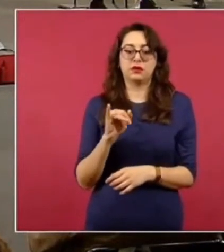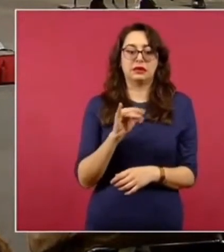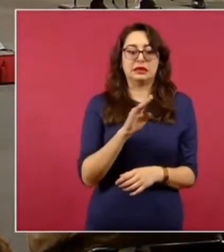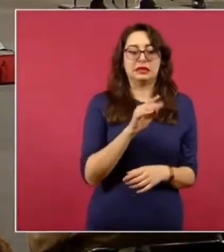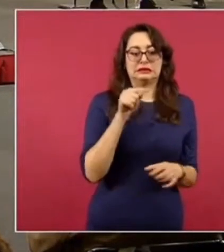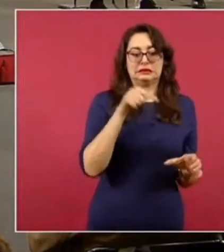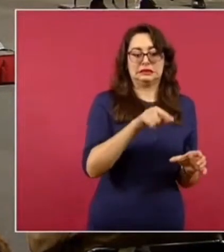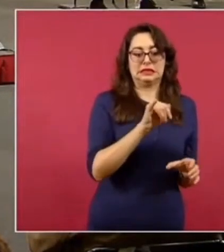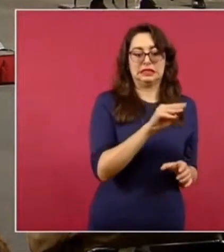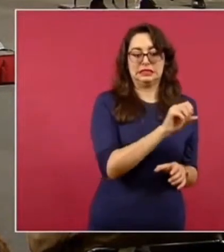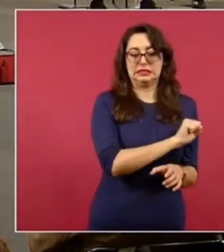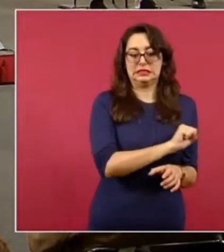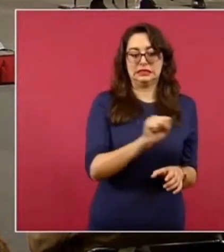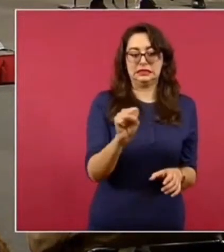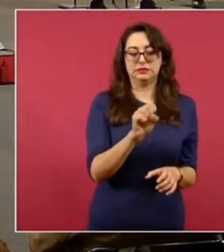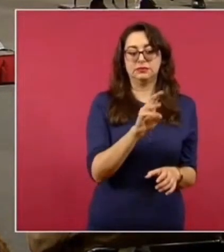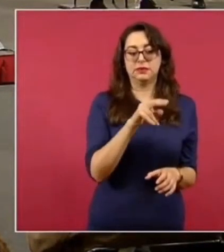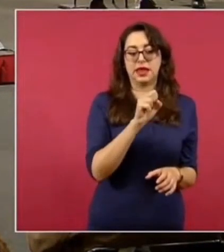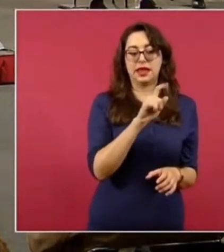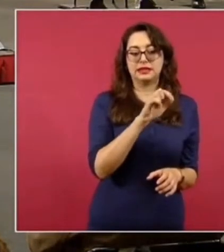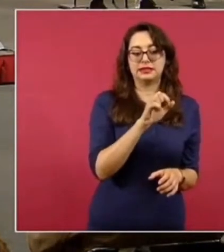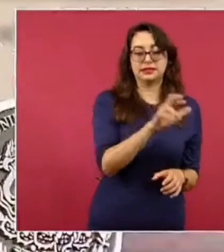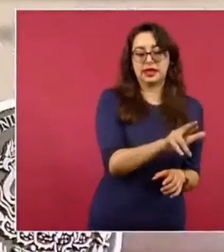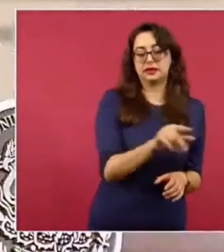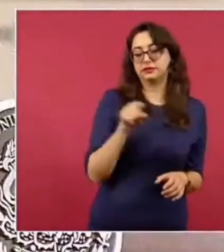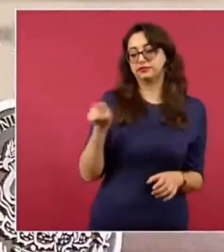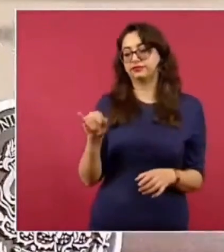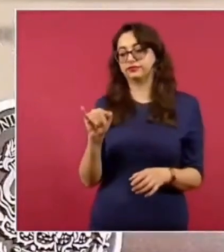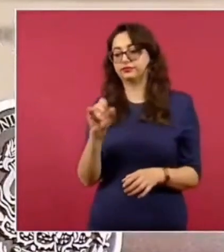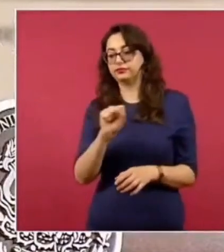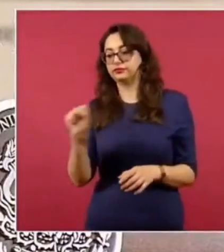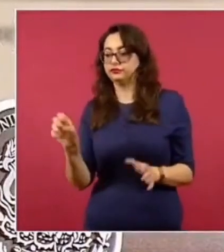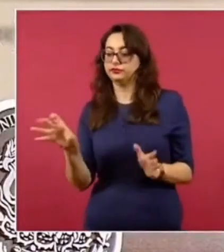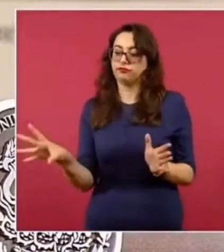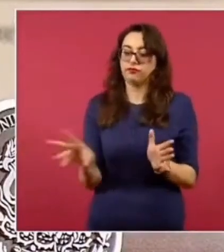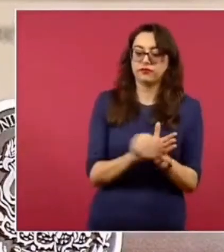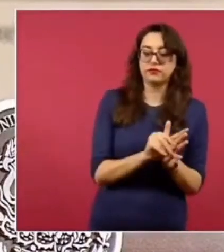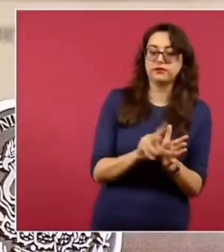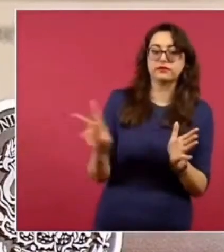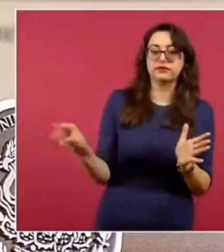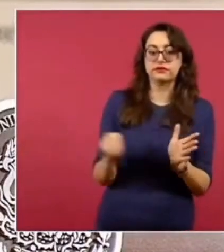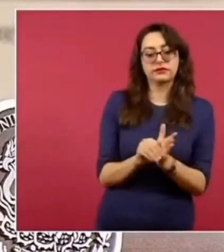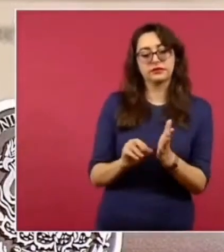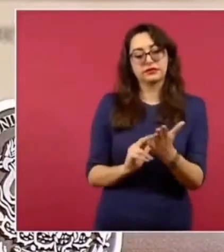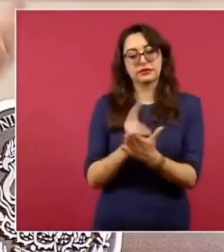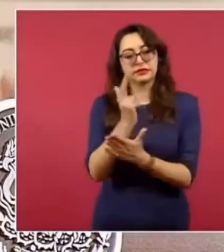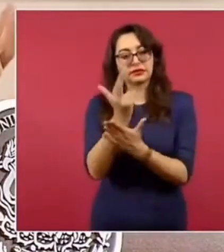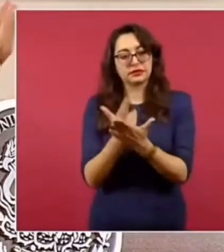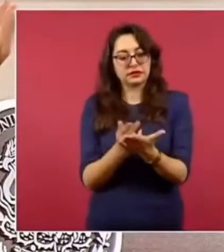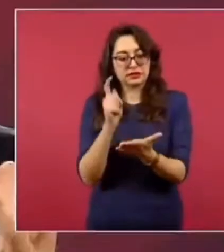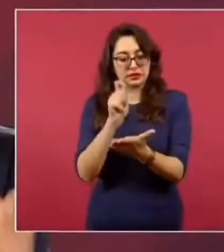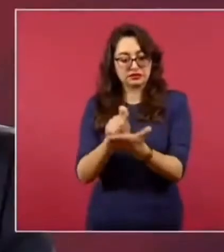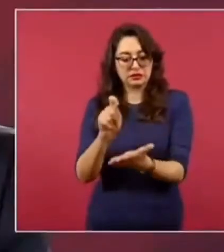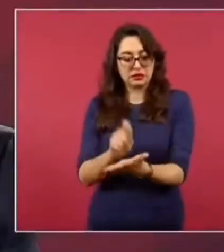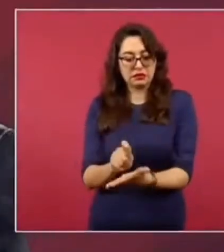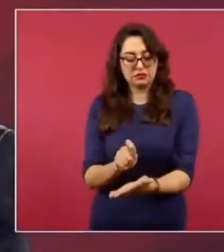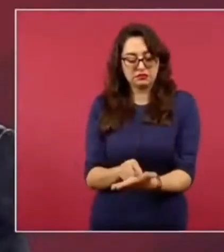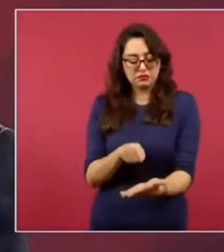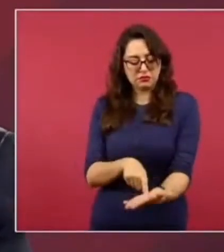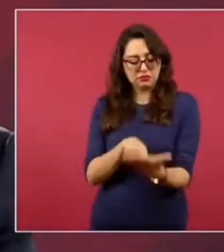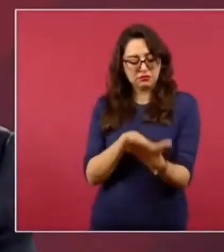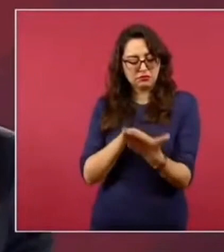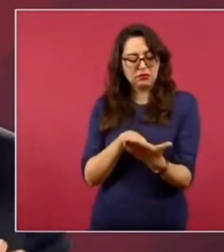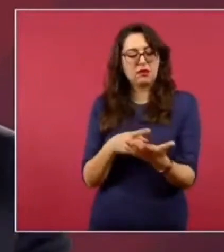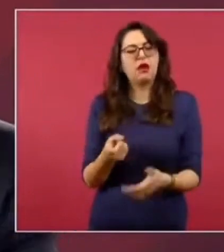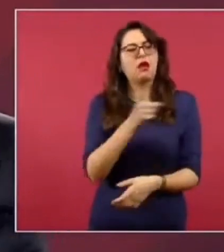de abasto institucional que permite conocer la atención de recetas y no solamente la existencia de los medicamentos, sino